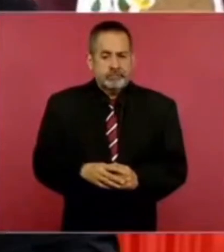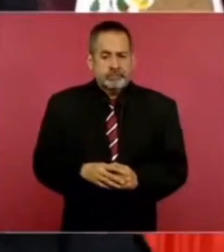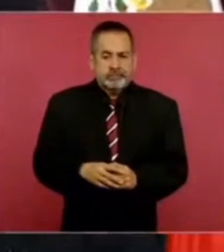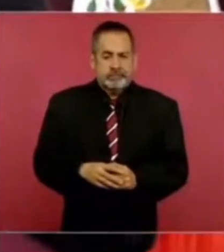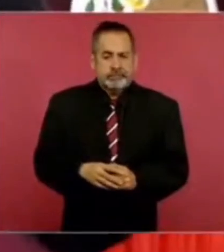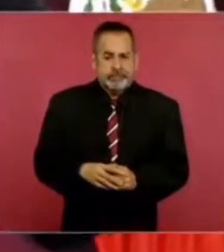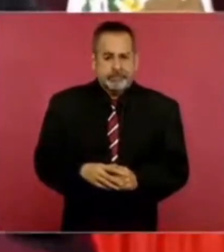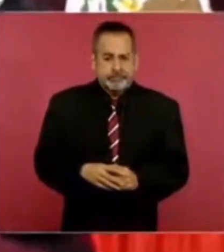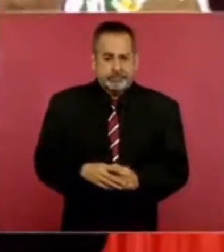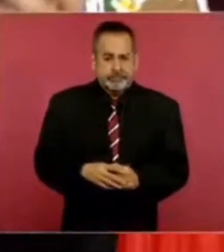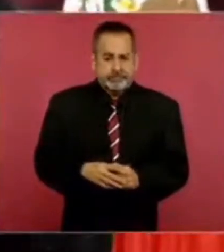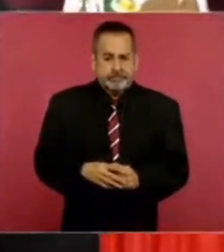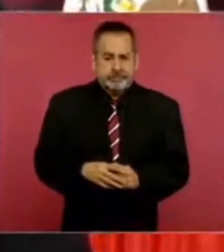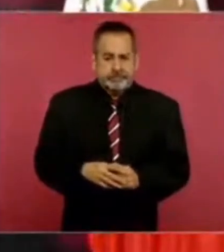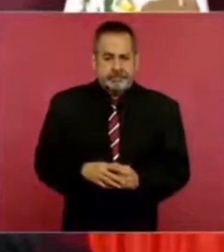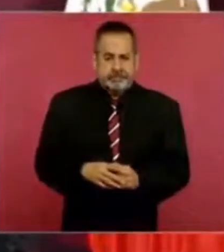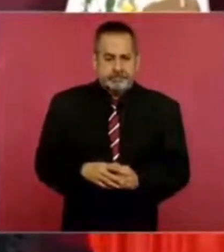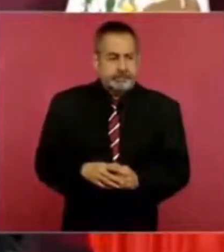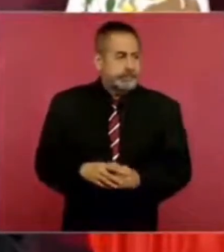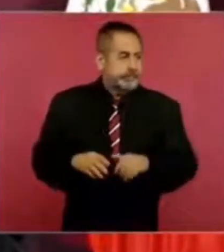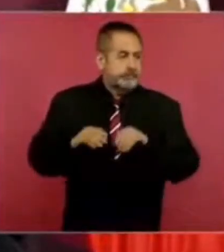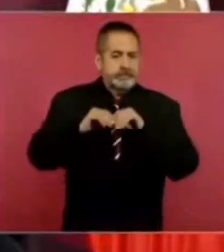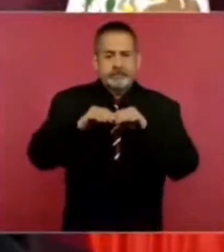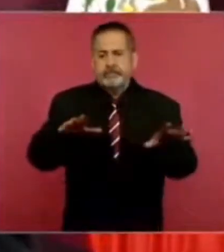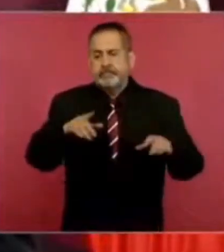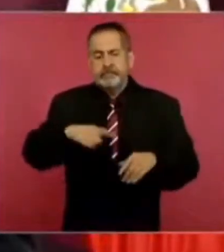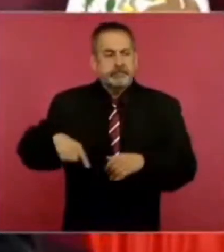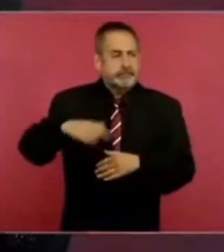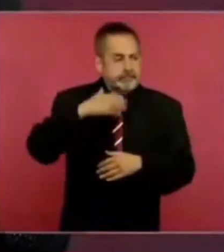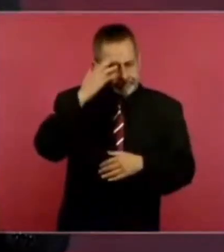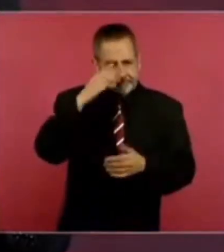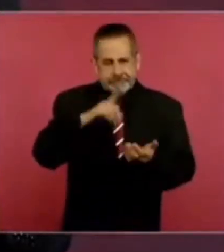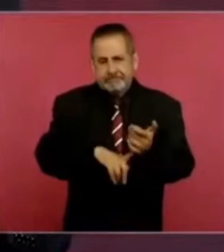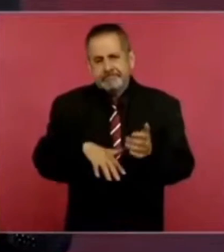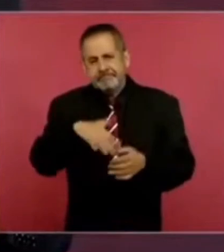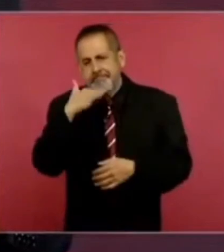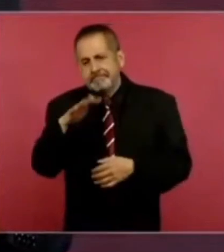se da a conocer todo este escándalo de corrupción,